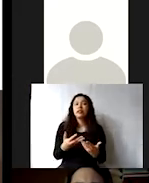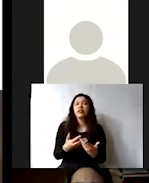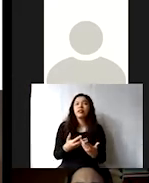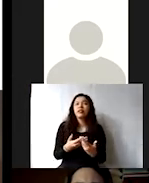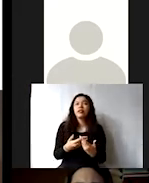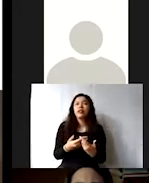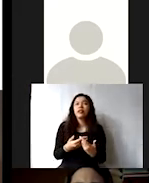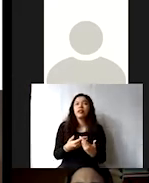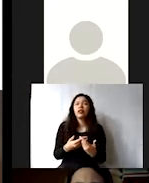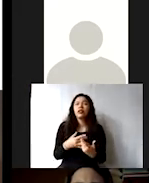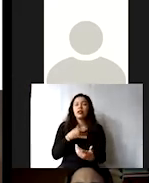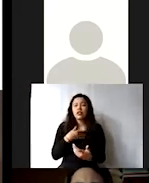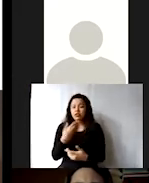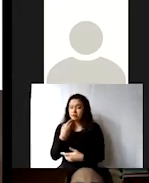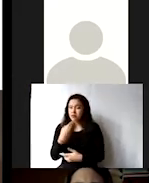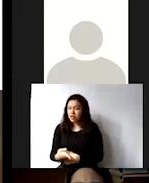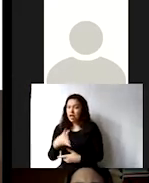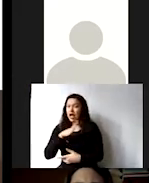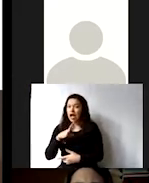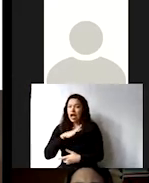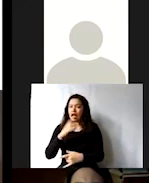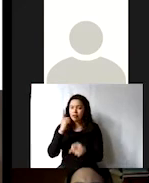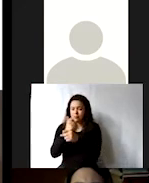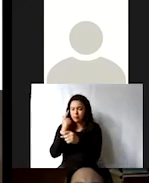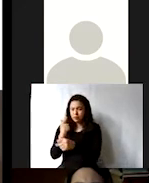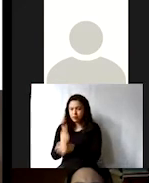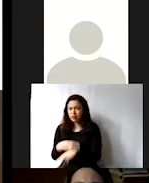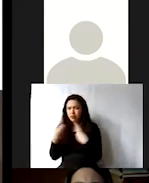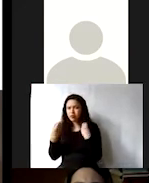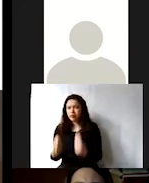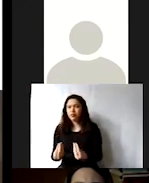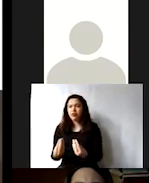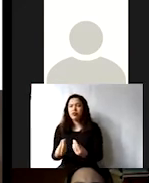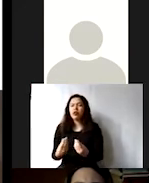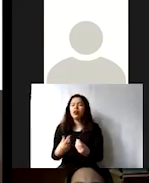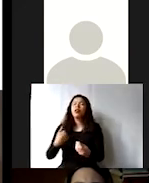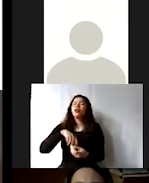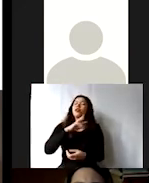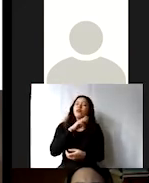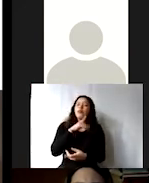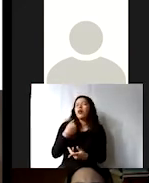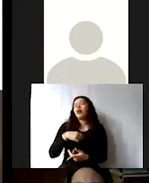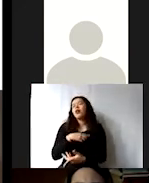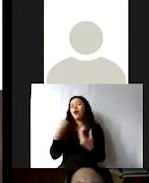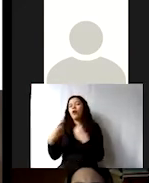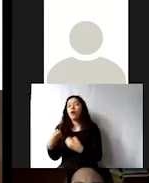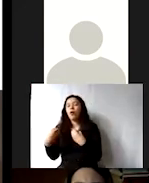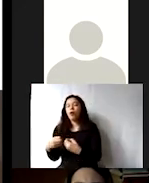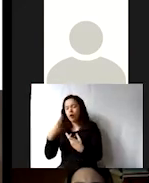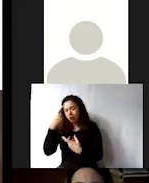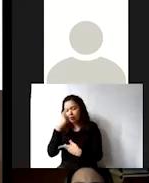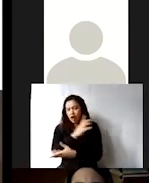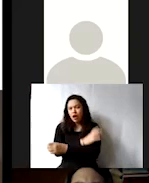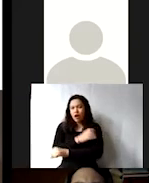situación grata el ver que hay esta identificación y hay esta preocupación y ocupación de que se esté coordinando